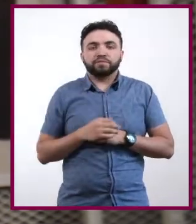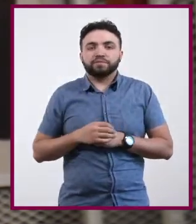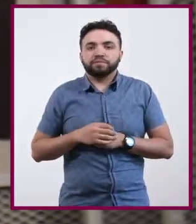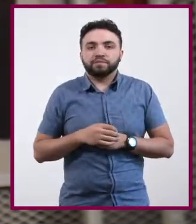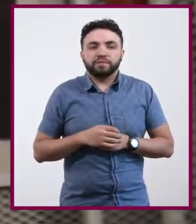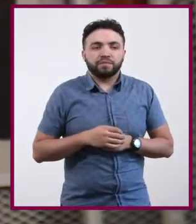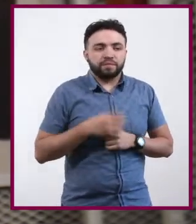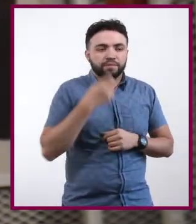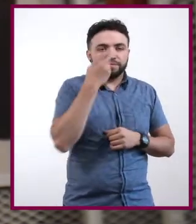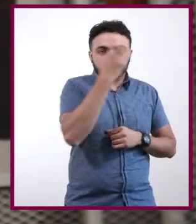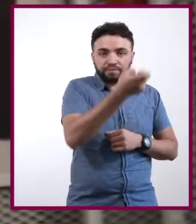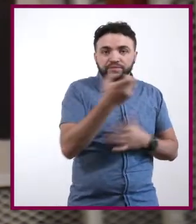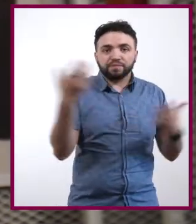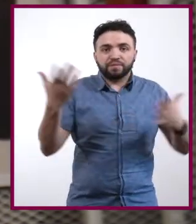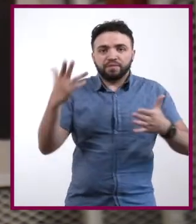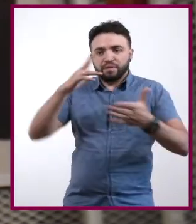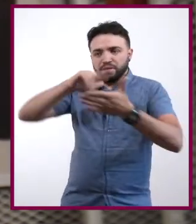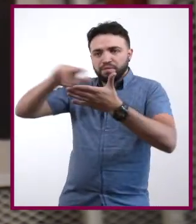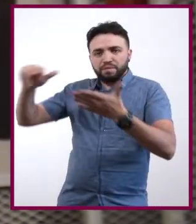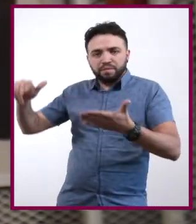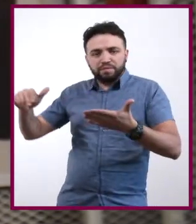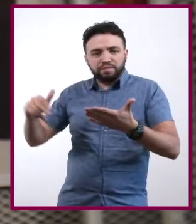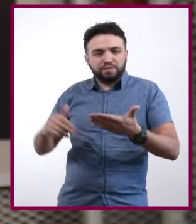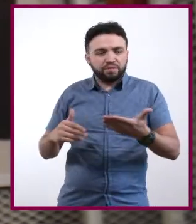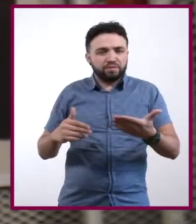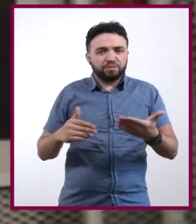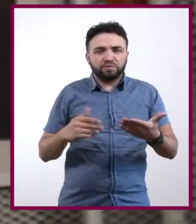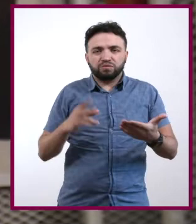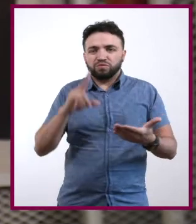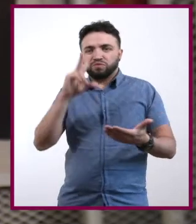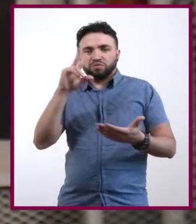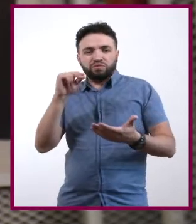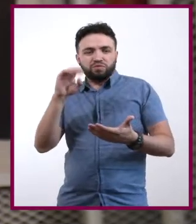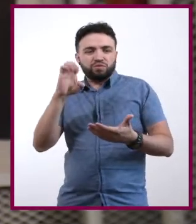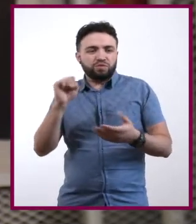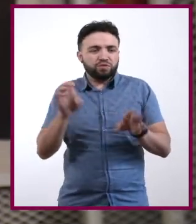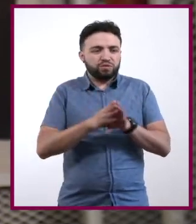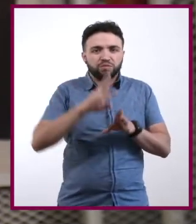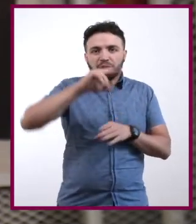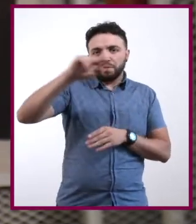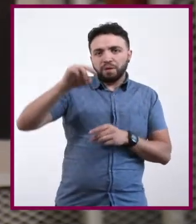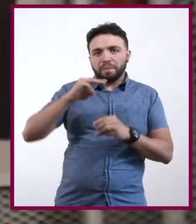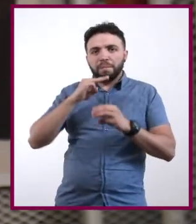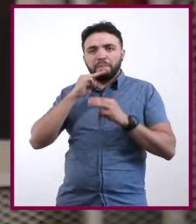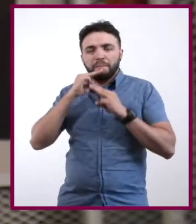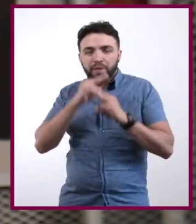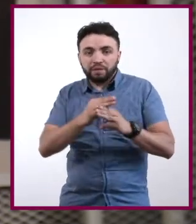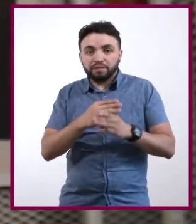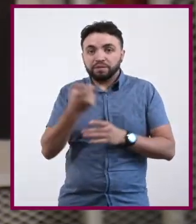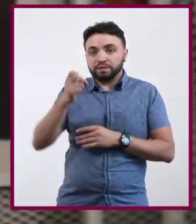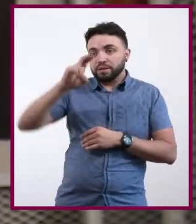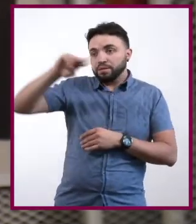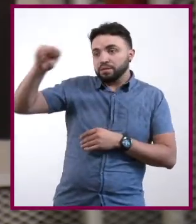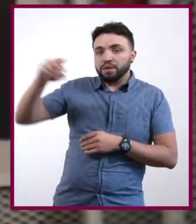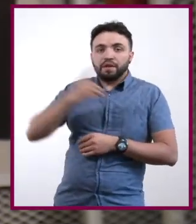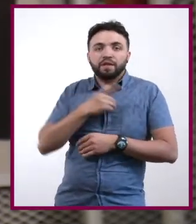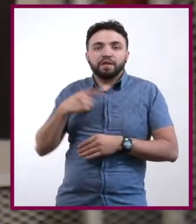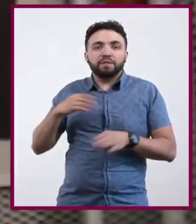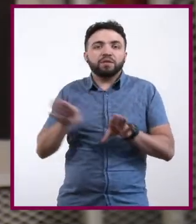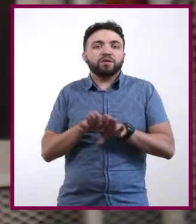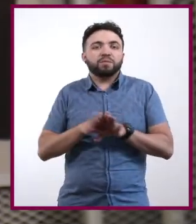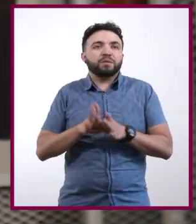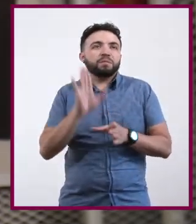Él hace una pintura que no es una pintura ni de mensajes, sino es una pintura que hay que